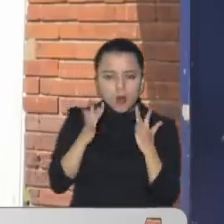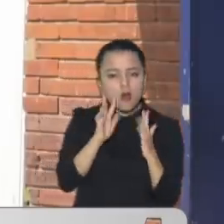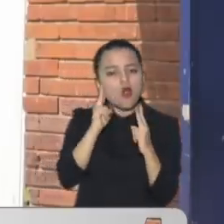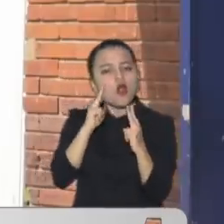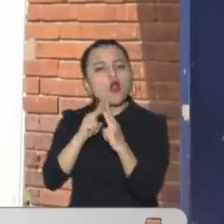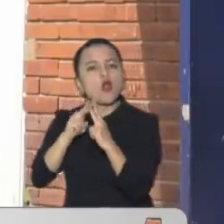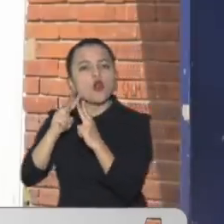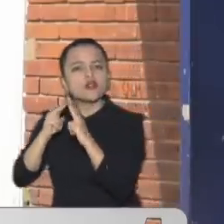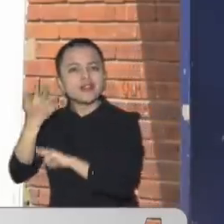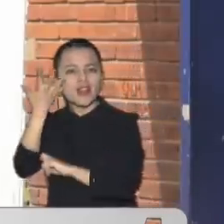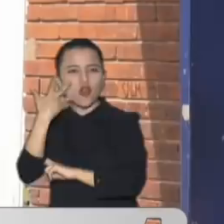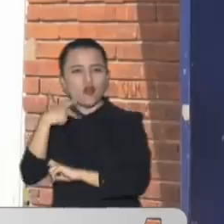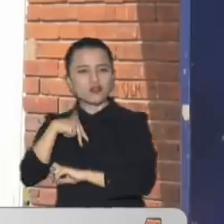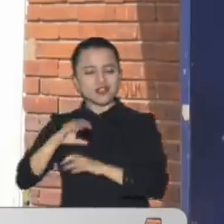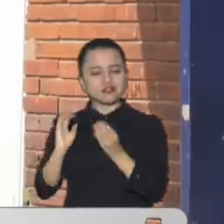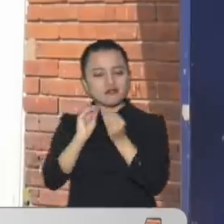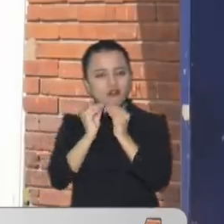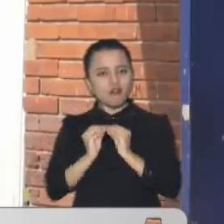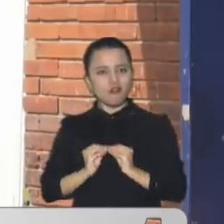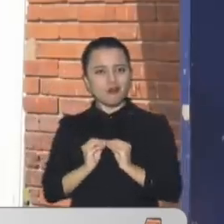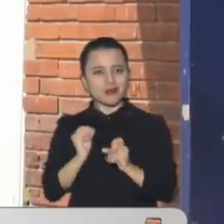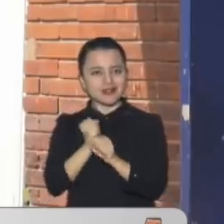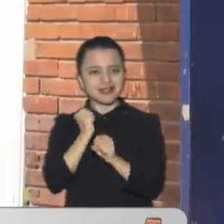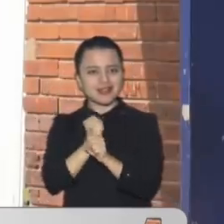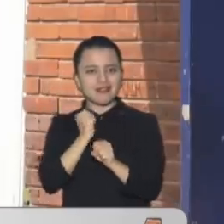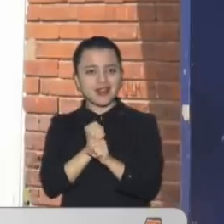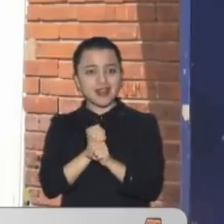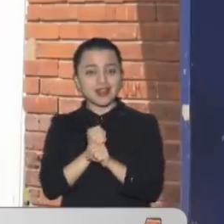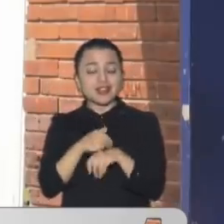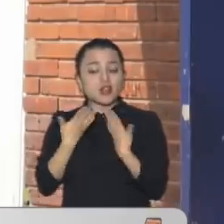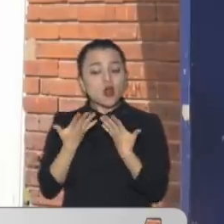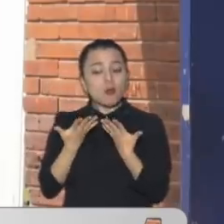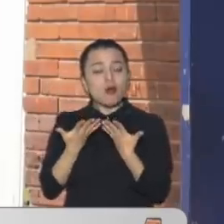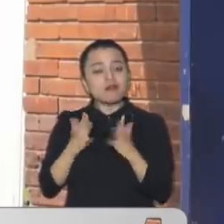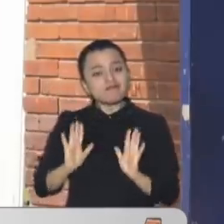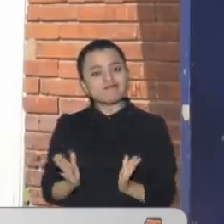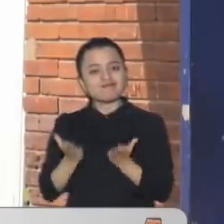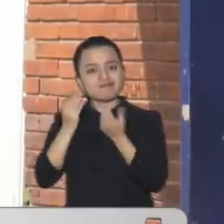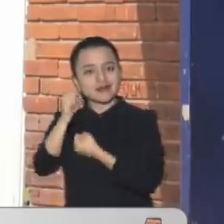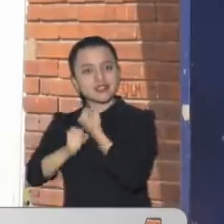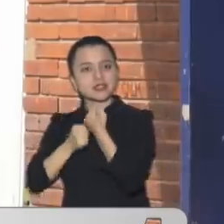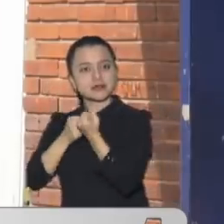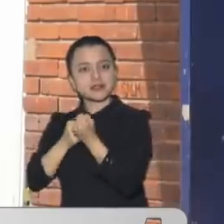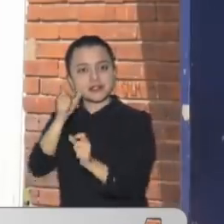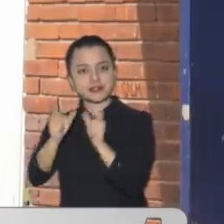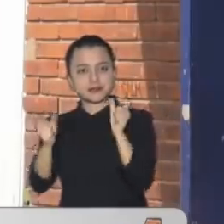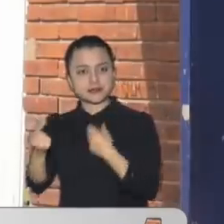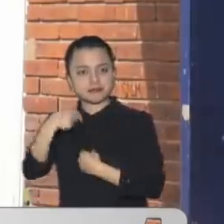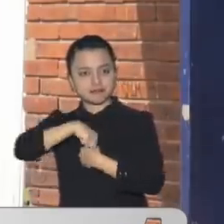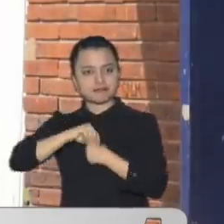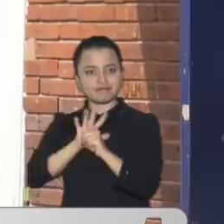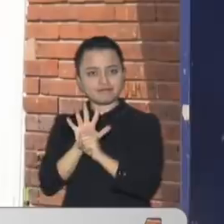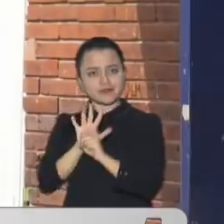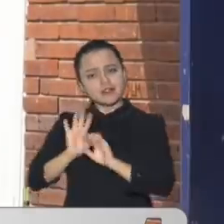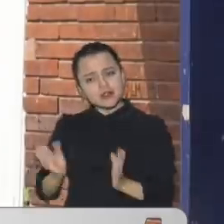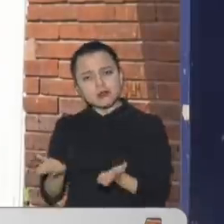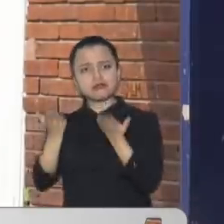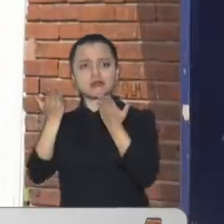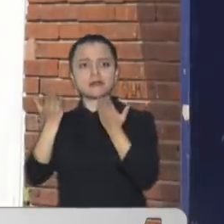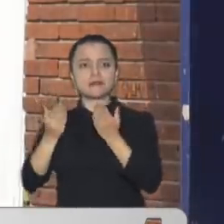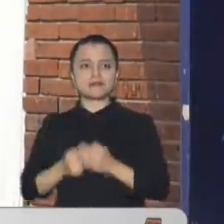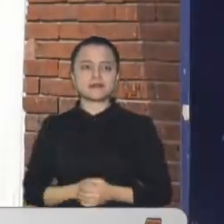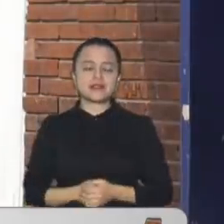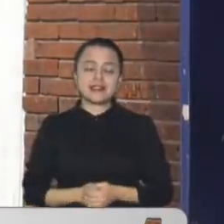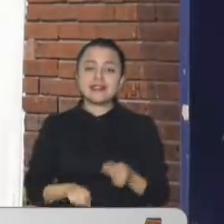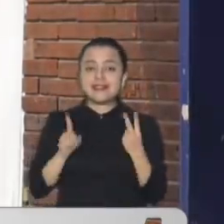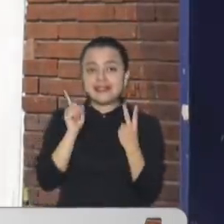solución o de buscar un tratamiento para que las personas portadoras del virus pues lo puedan vencer incluso estando en estado crítico. La